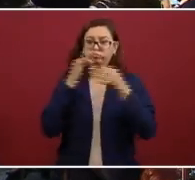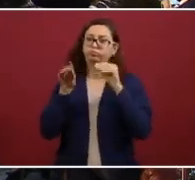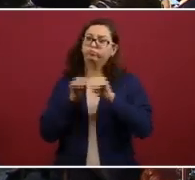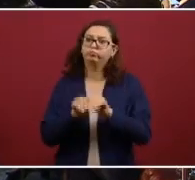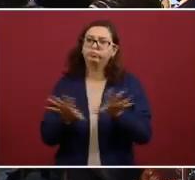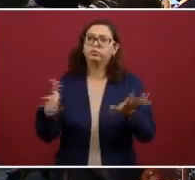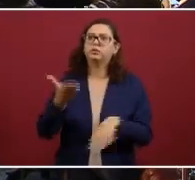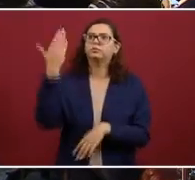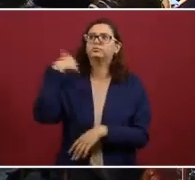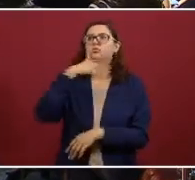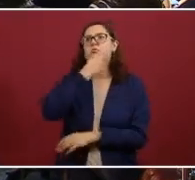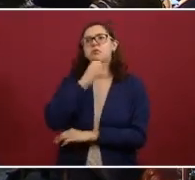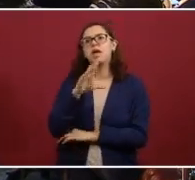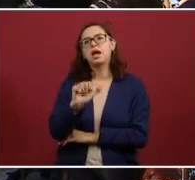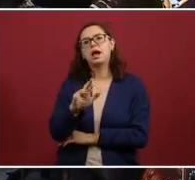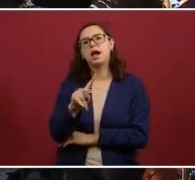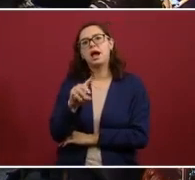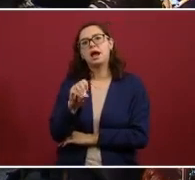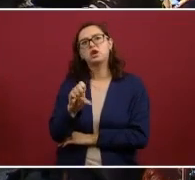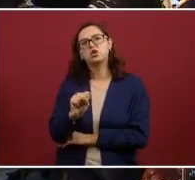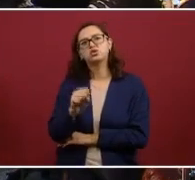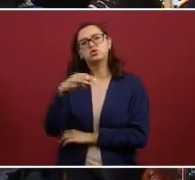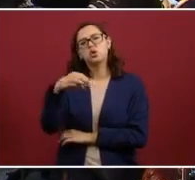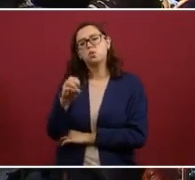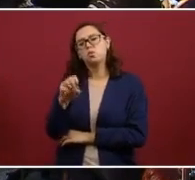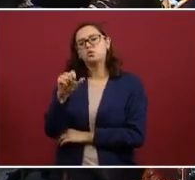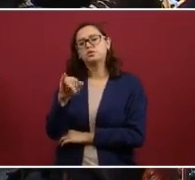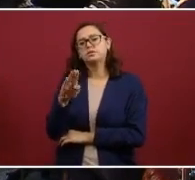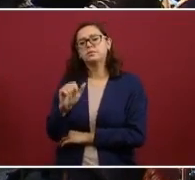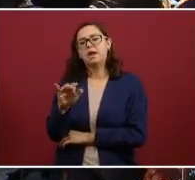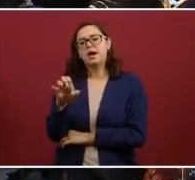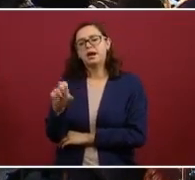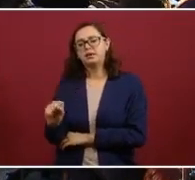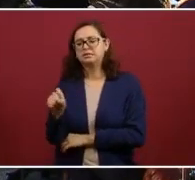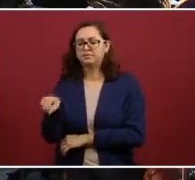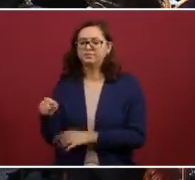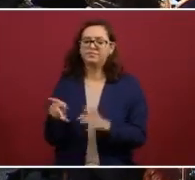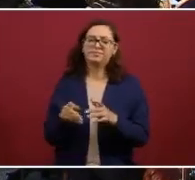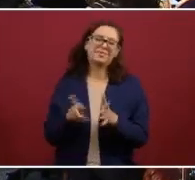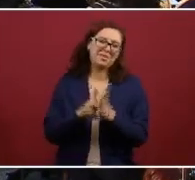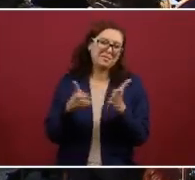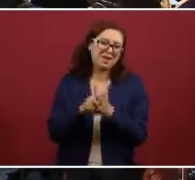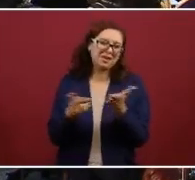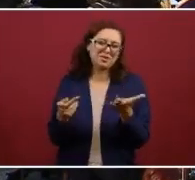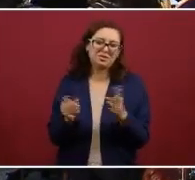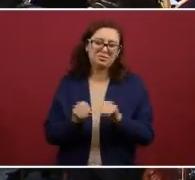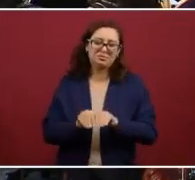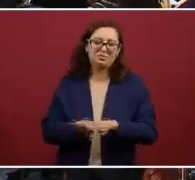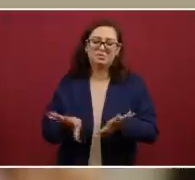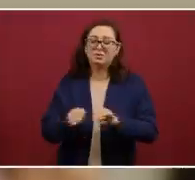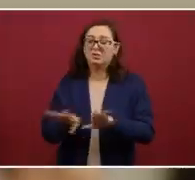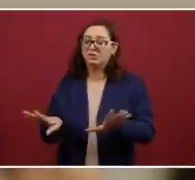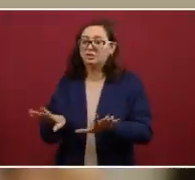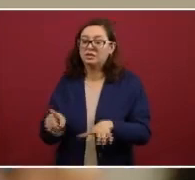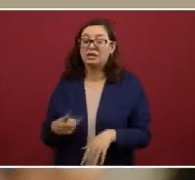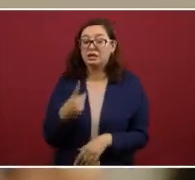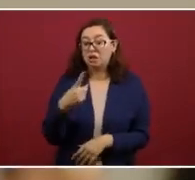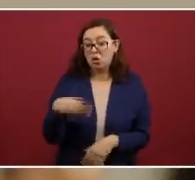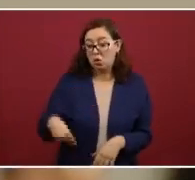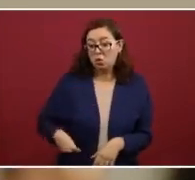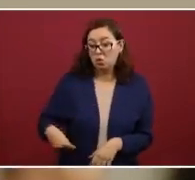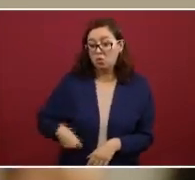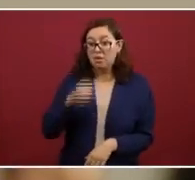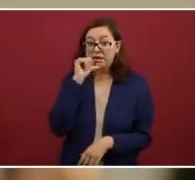escritor Carlos Monsiváis, cuando en aquella época se utilizaban gacetillas, decía él: que esté libre de culpa, que arroje la